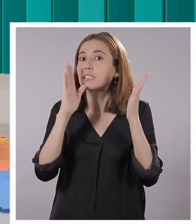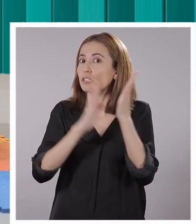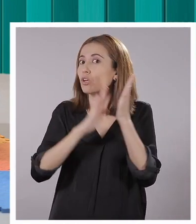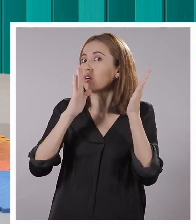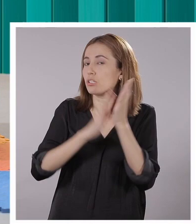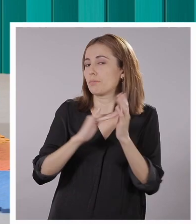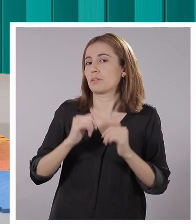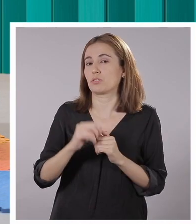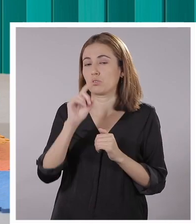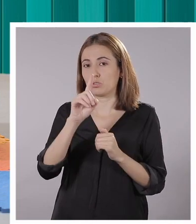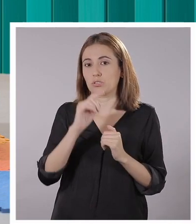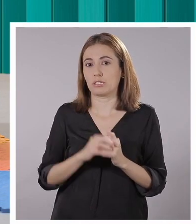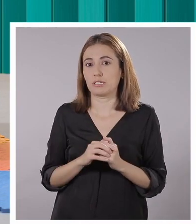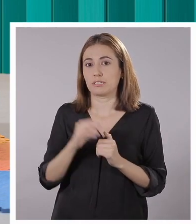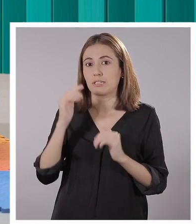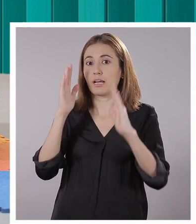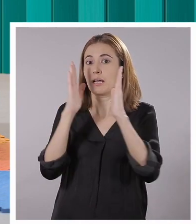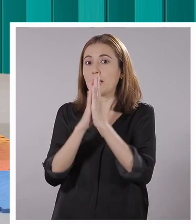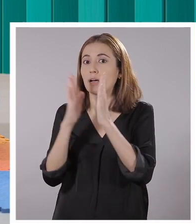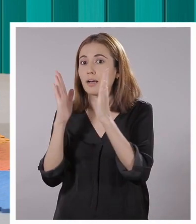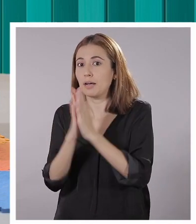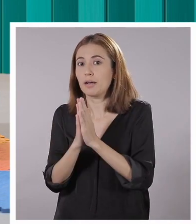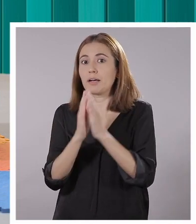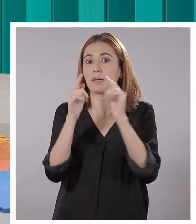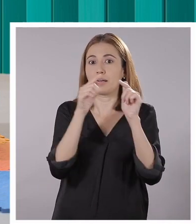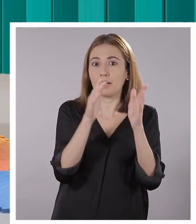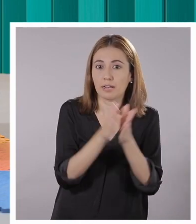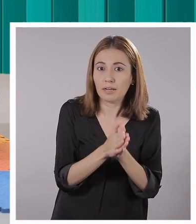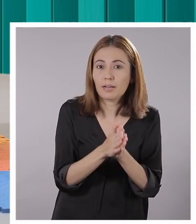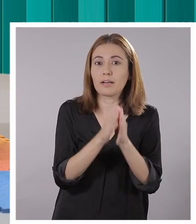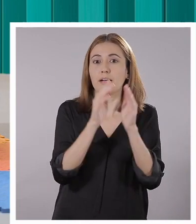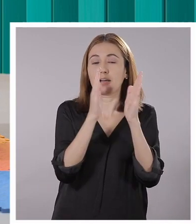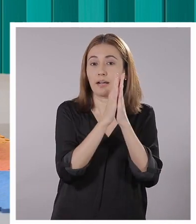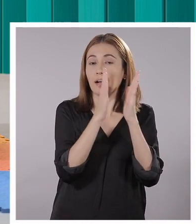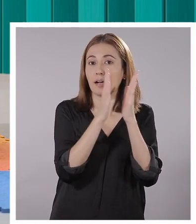ir mirando. Ustedes también vamos a mirar. Empezamos. Un, dos, tres.